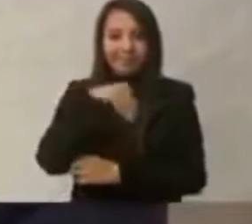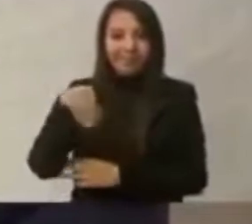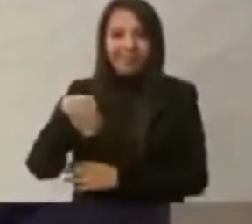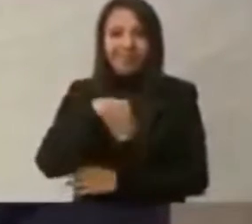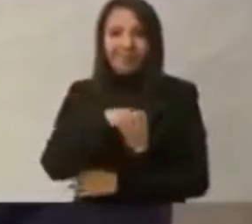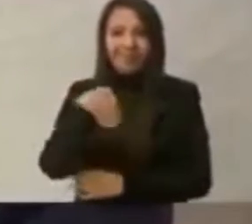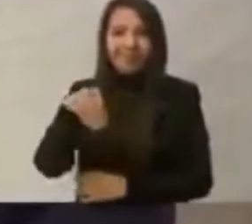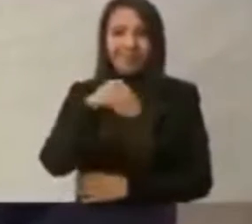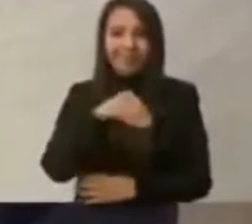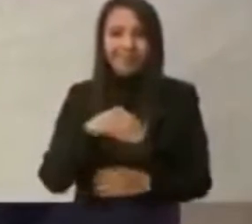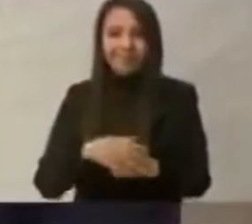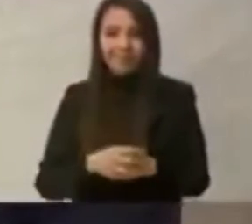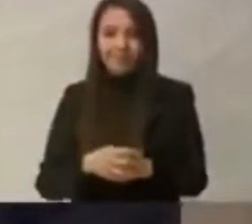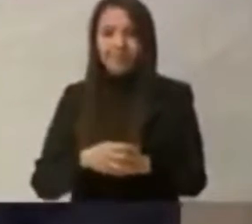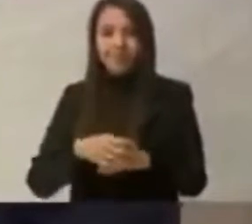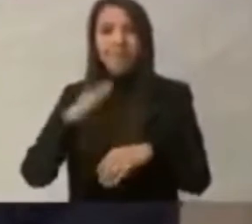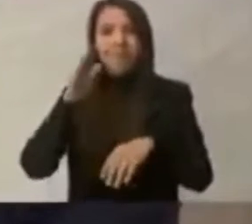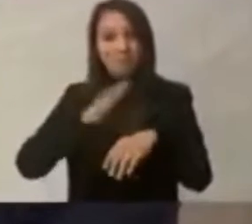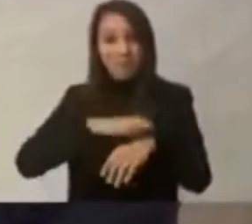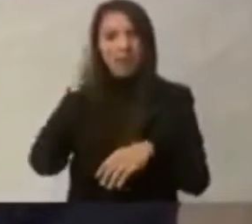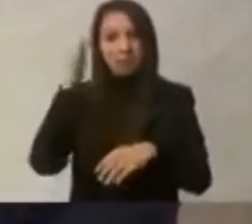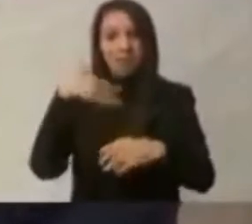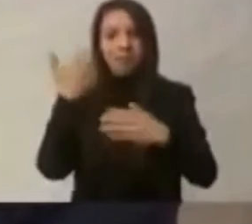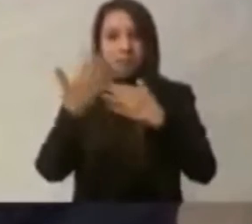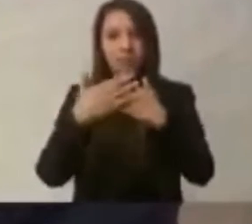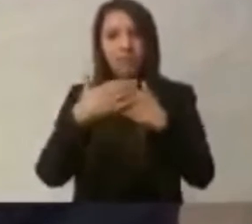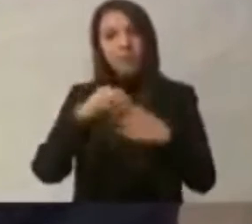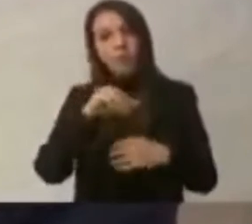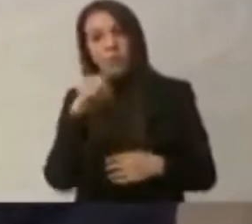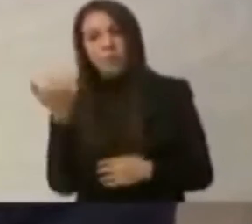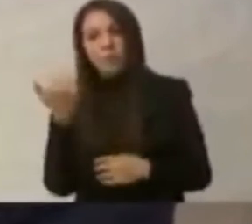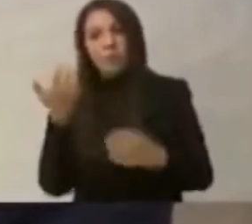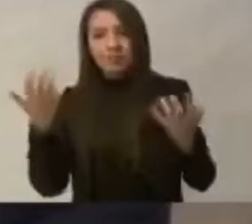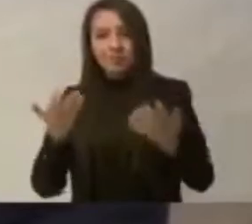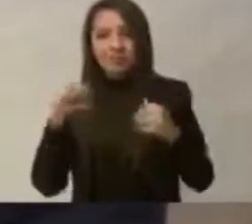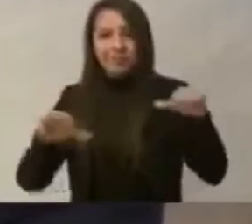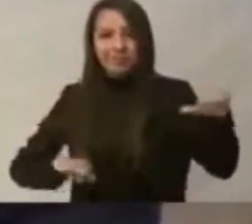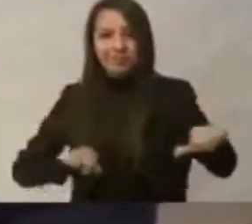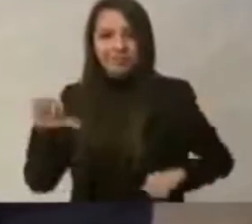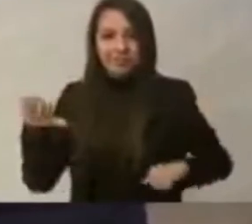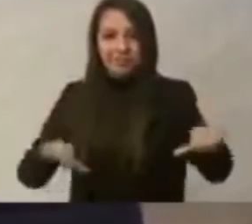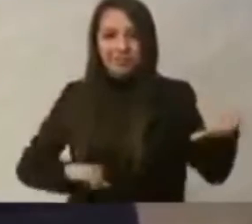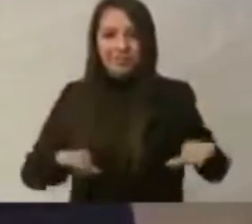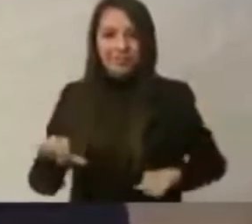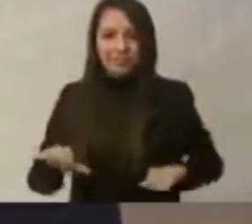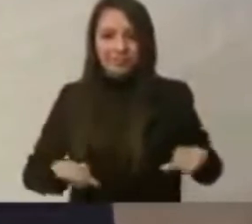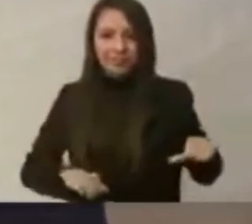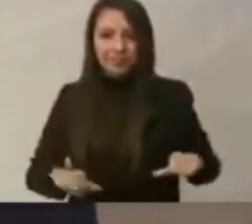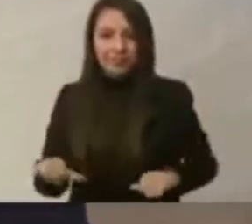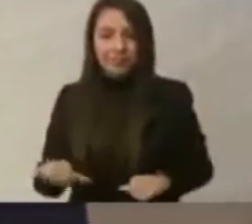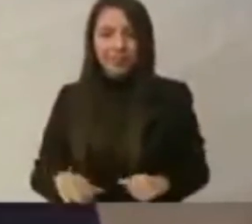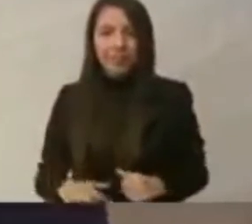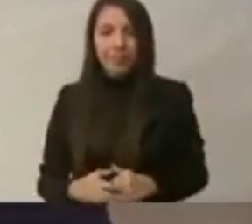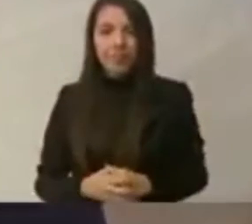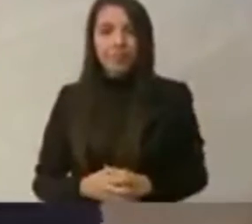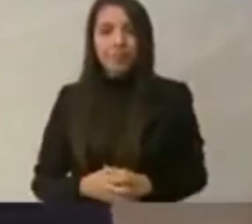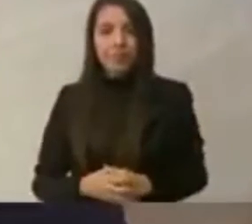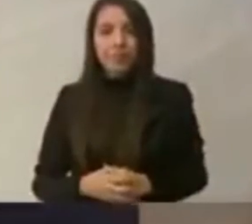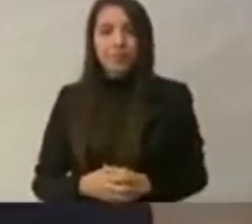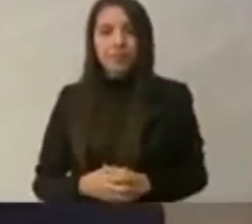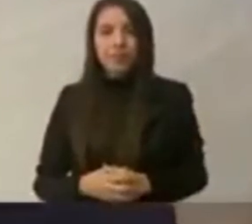llevar a cabo otras actividades, Vamos también